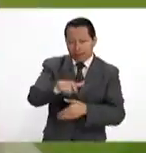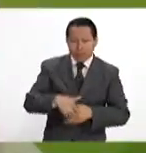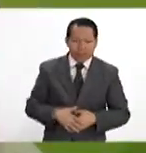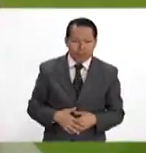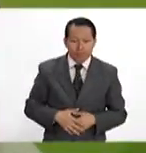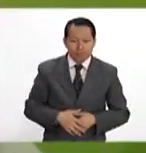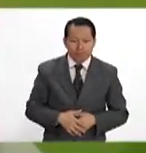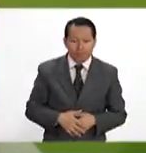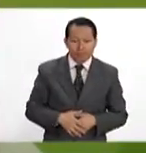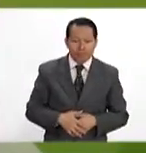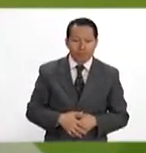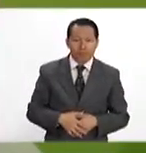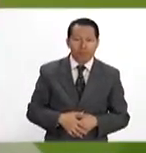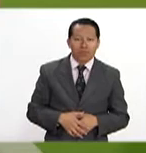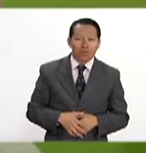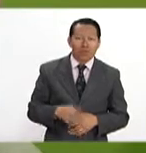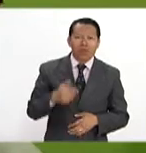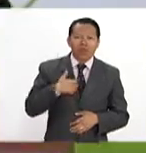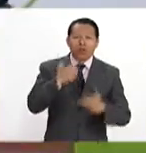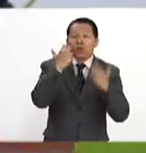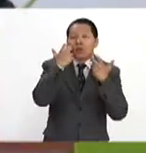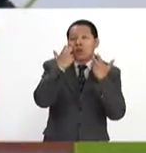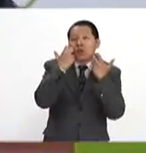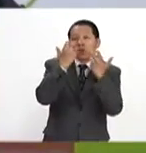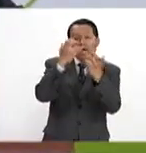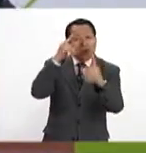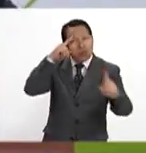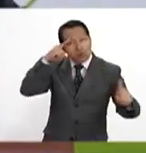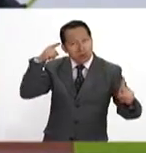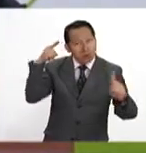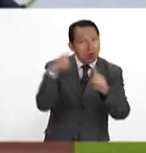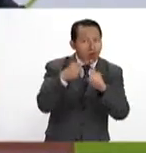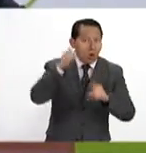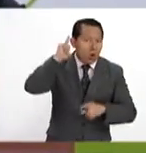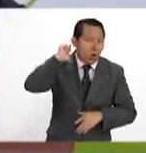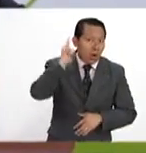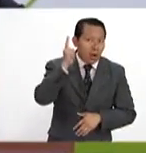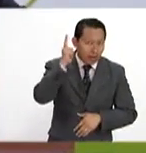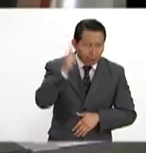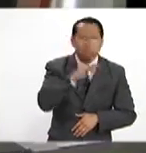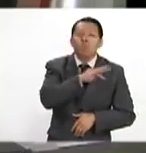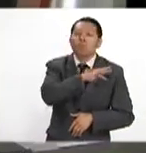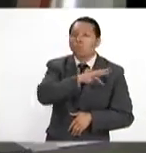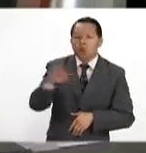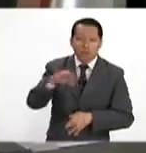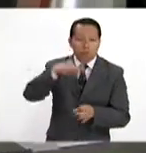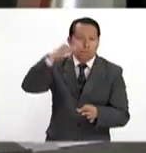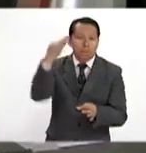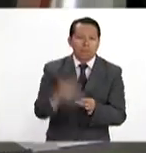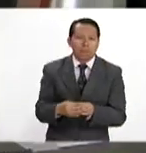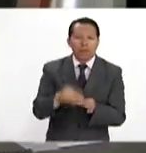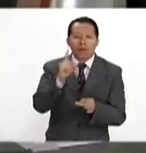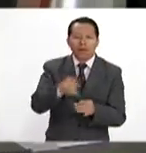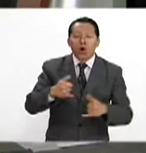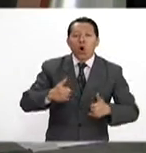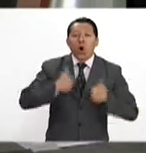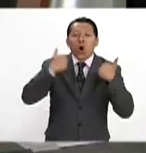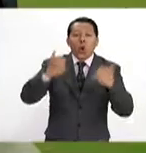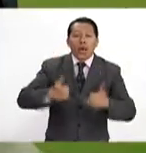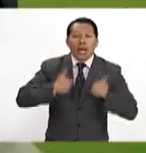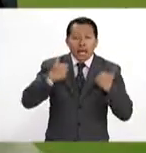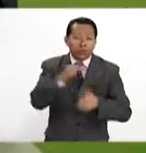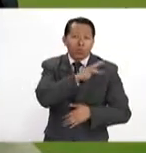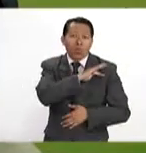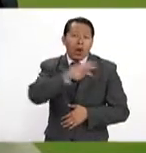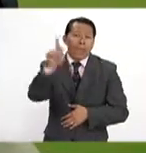Veremos, así lo espero, así lo deseo y estoy seguro que así habrá de ocurrir a jóvenes que triunfen profesionalmente